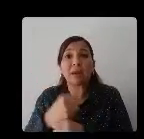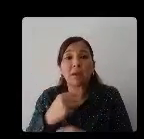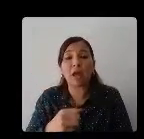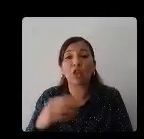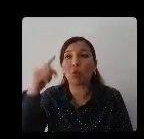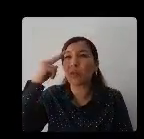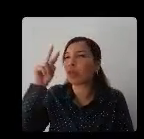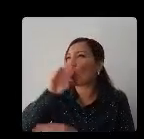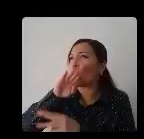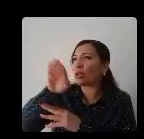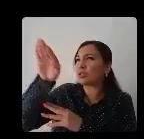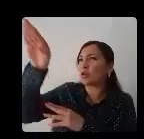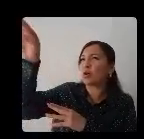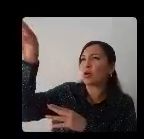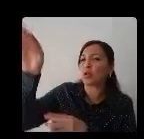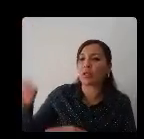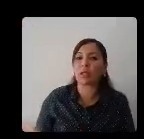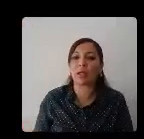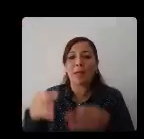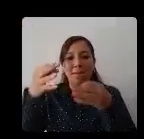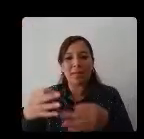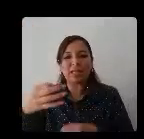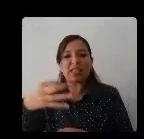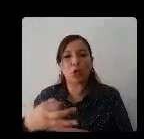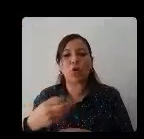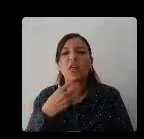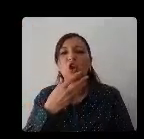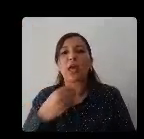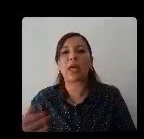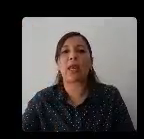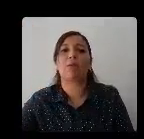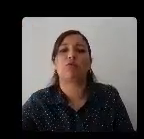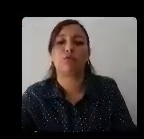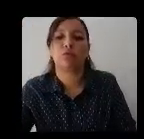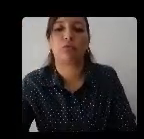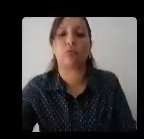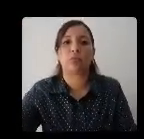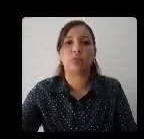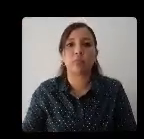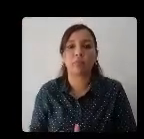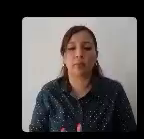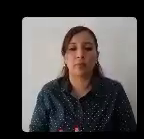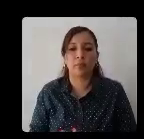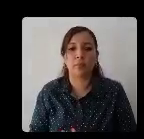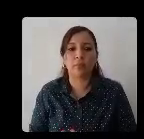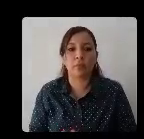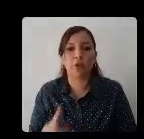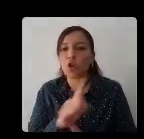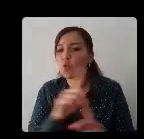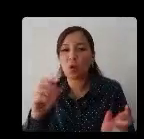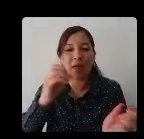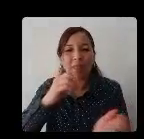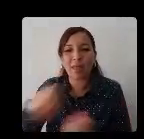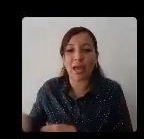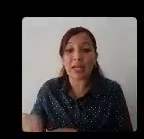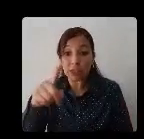experiencia. No sé si quisieras dar unas palabras finales ya para despedirte, invitar de repente a la gente que pueda visitar Laraos,